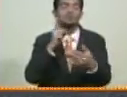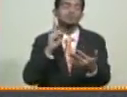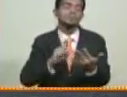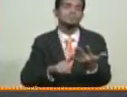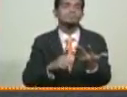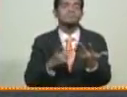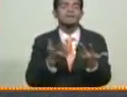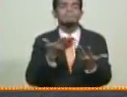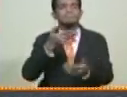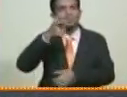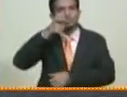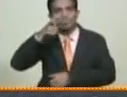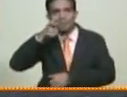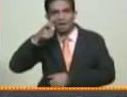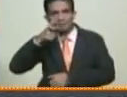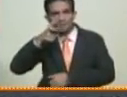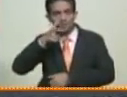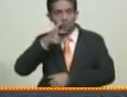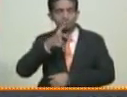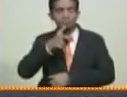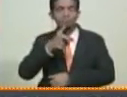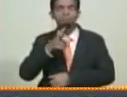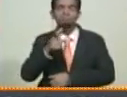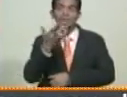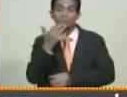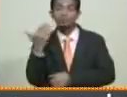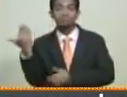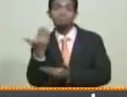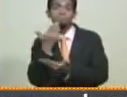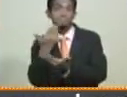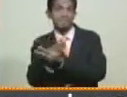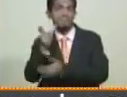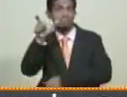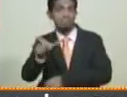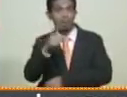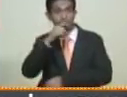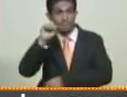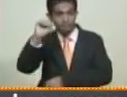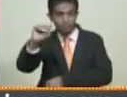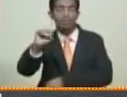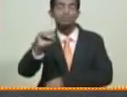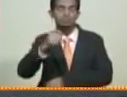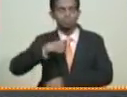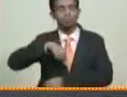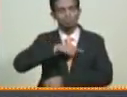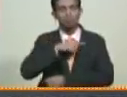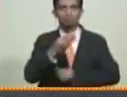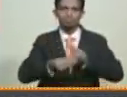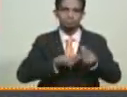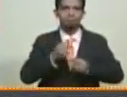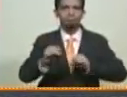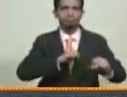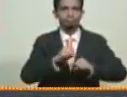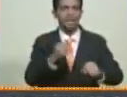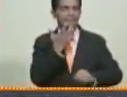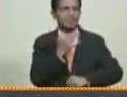en la supervisión inclusive, así lo ha pedido el presidente Nicolás Maduro. ¿Cómo queda la oposición después de esto, de ese